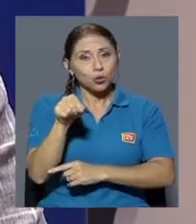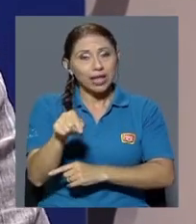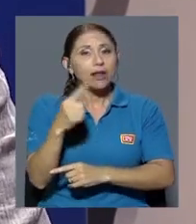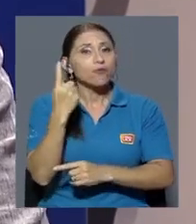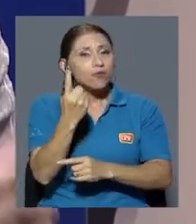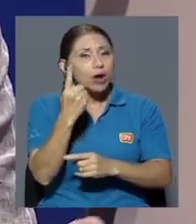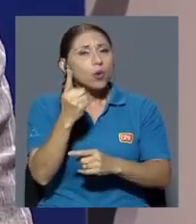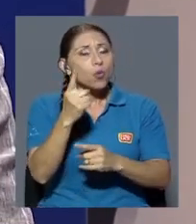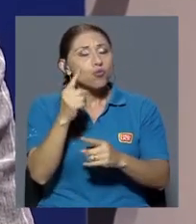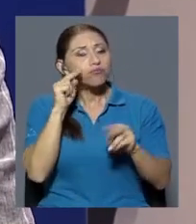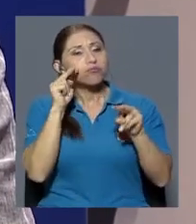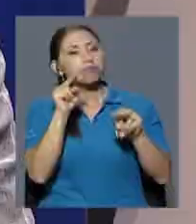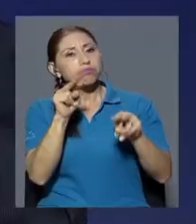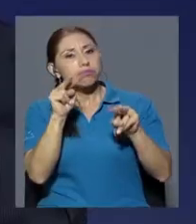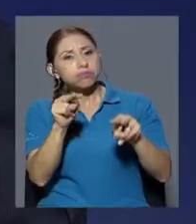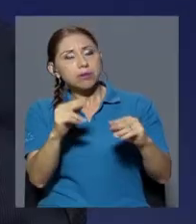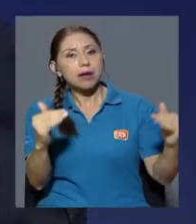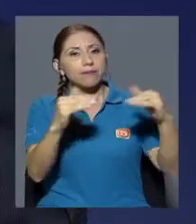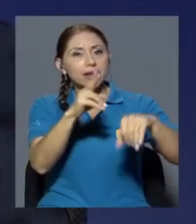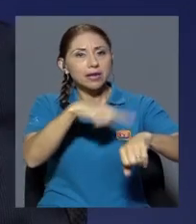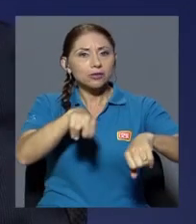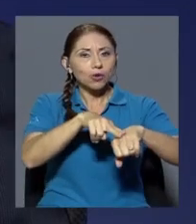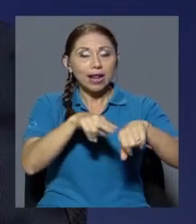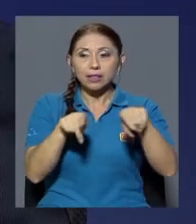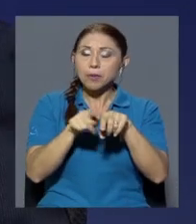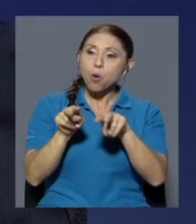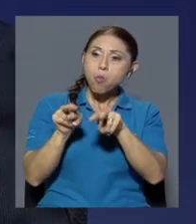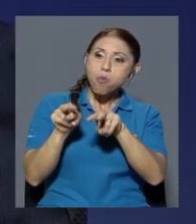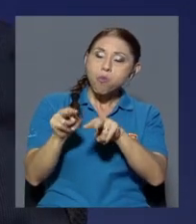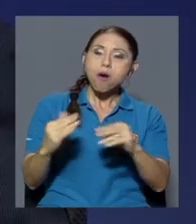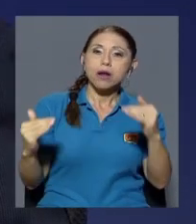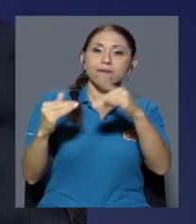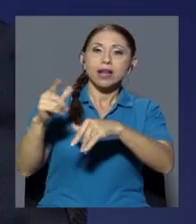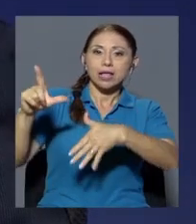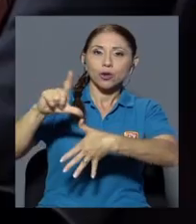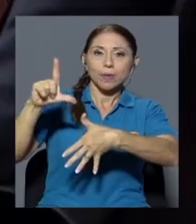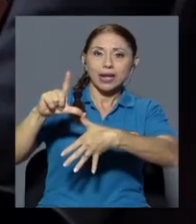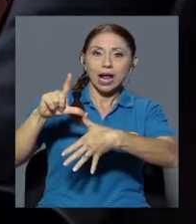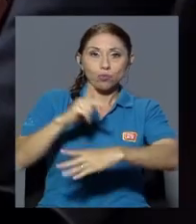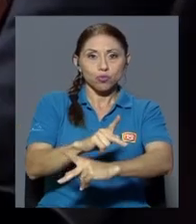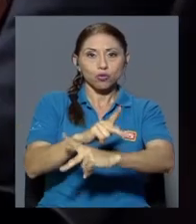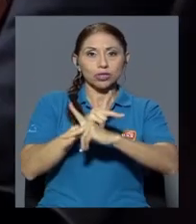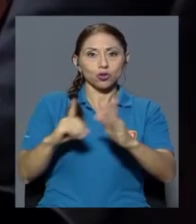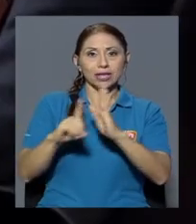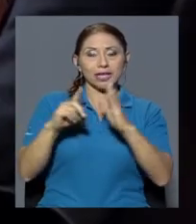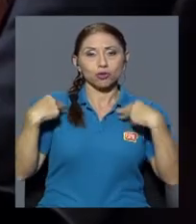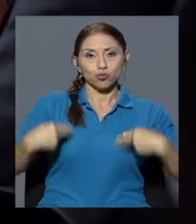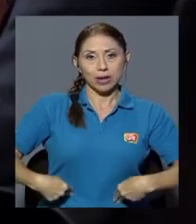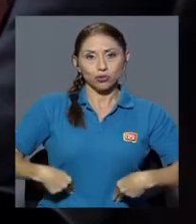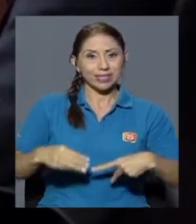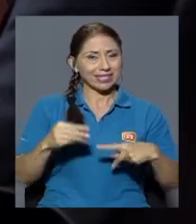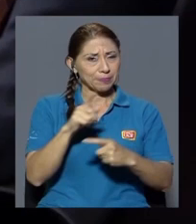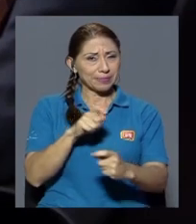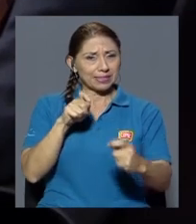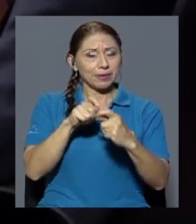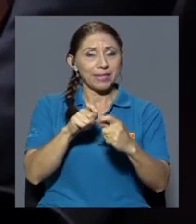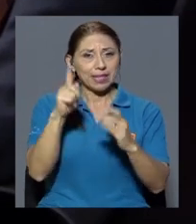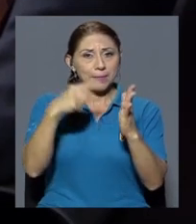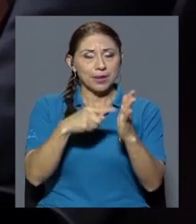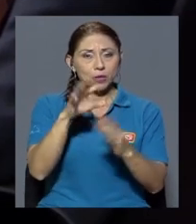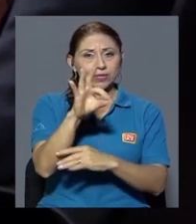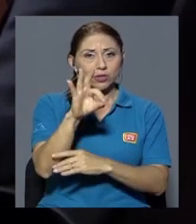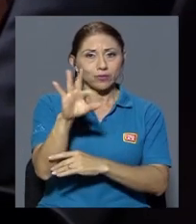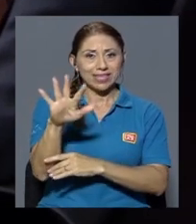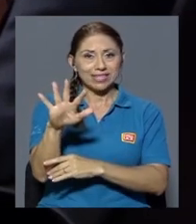sólo nacional sino a nivel latinoamericano en la protección de los derechos humanos más que todo en 1995 cuando menciona que las